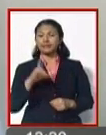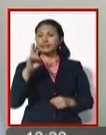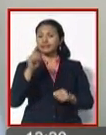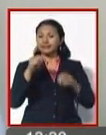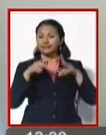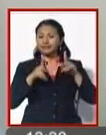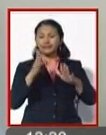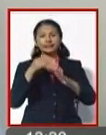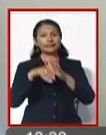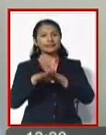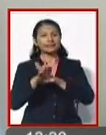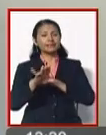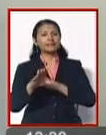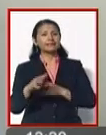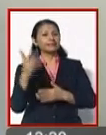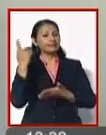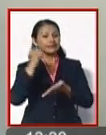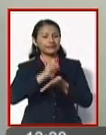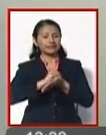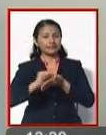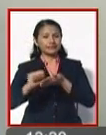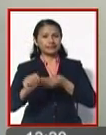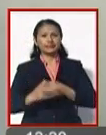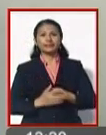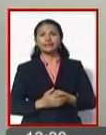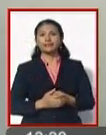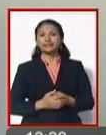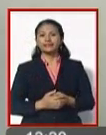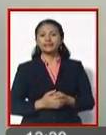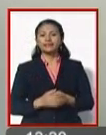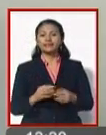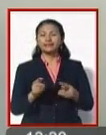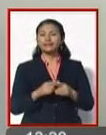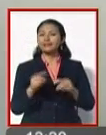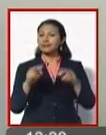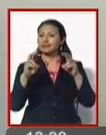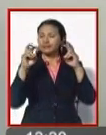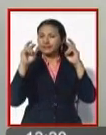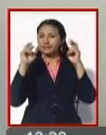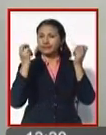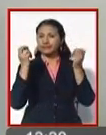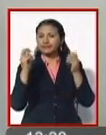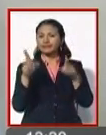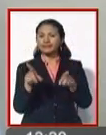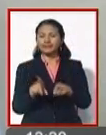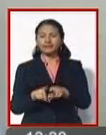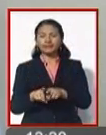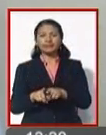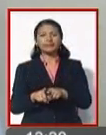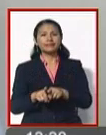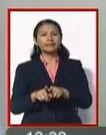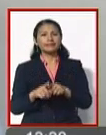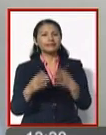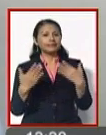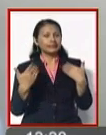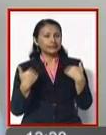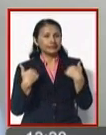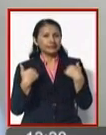que no permitieron ingresar a la secretaria, de tal manera que esos temas nosotros estamos directamente